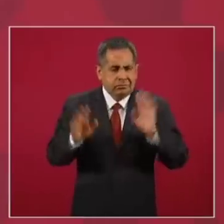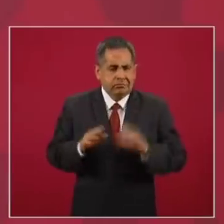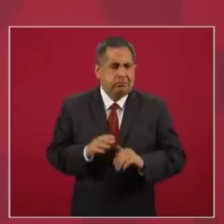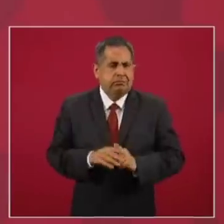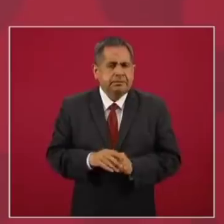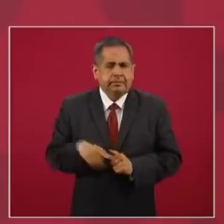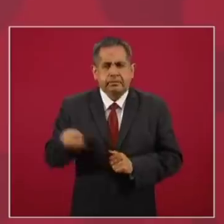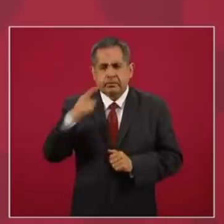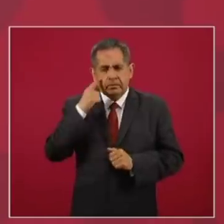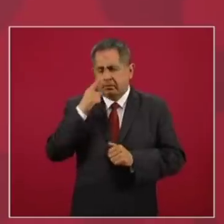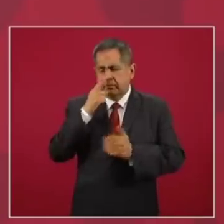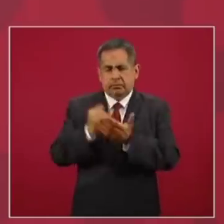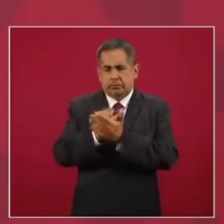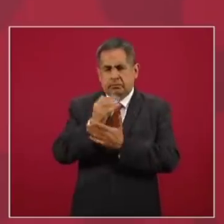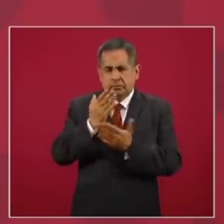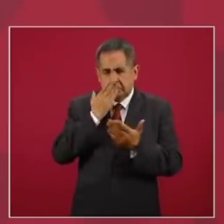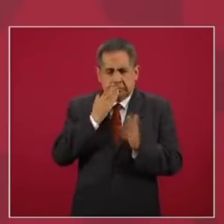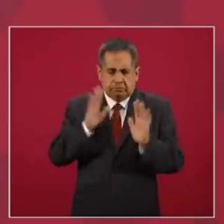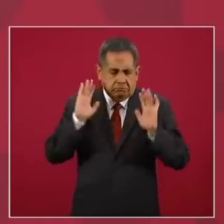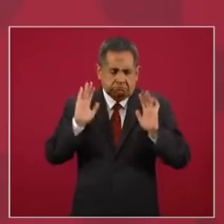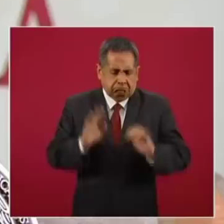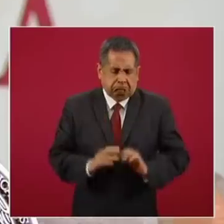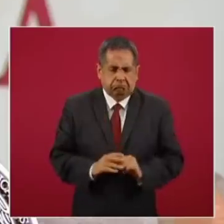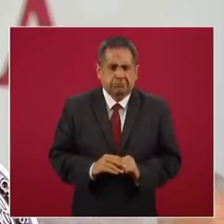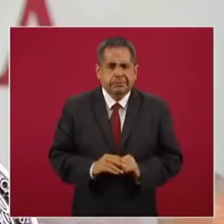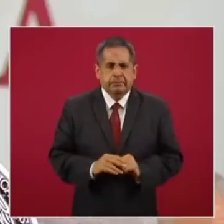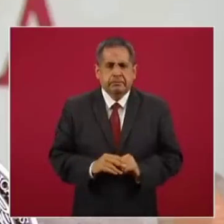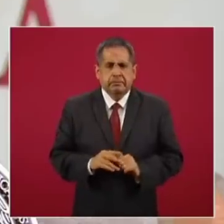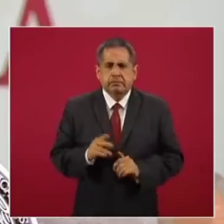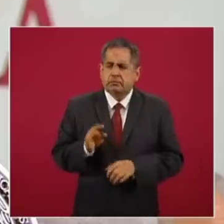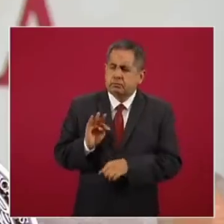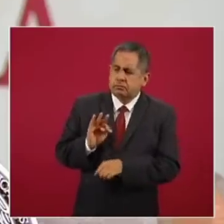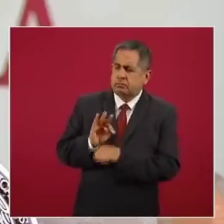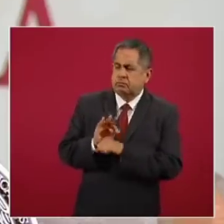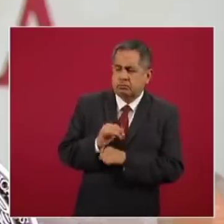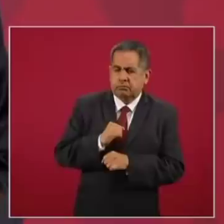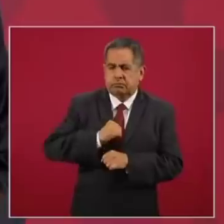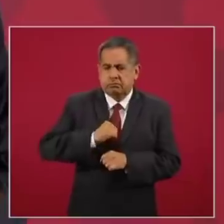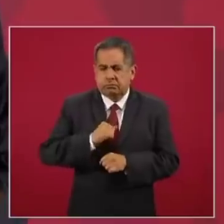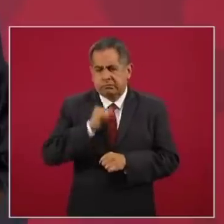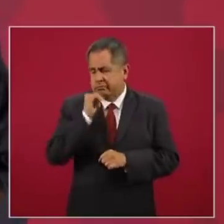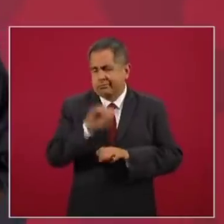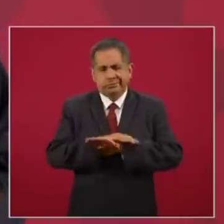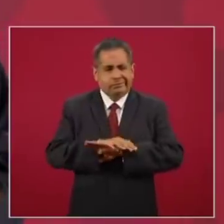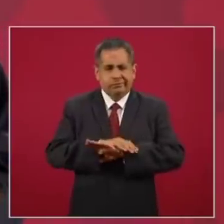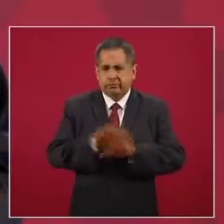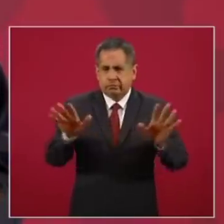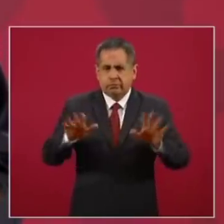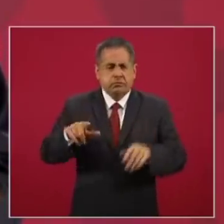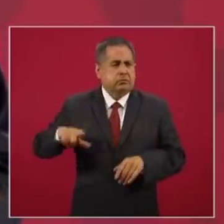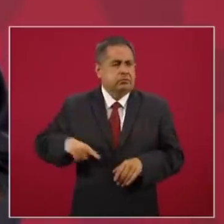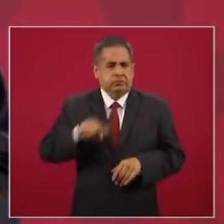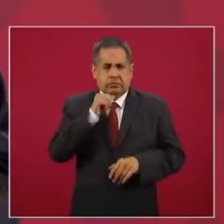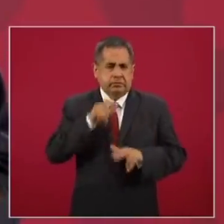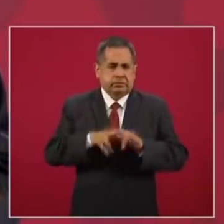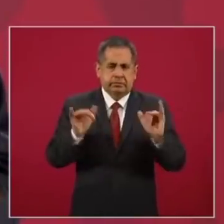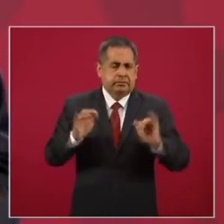decidan. No hay influyentismo en este gobierno.